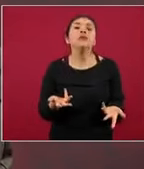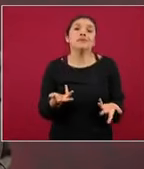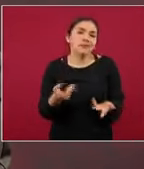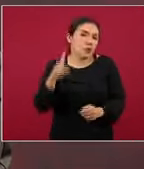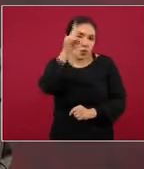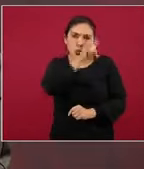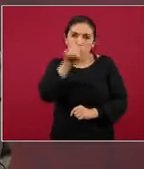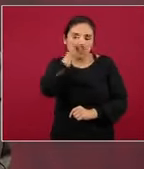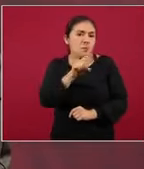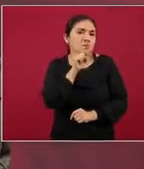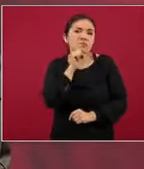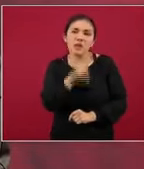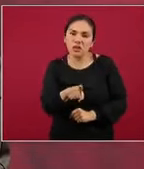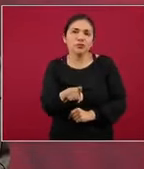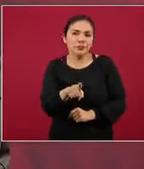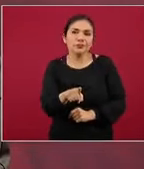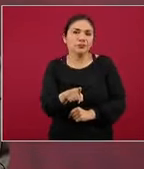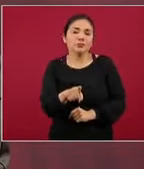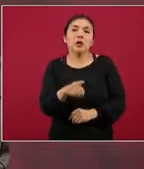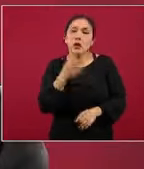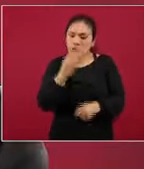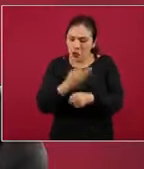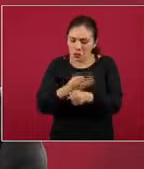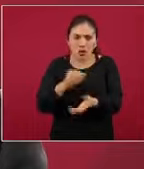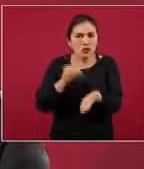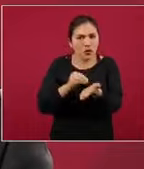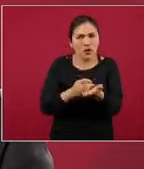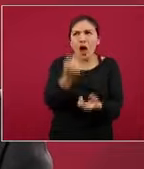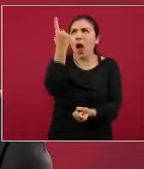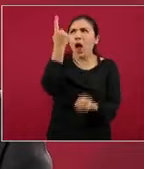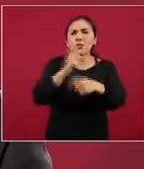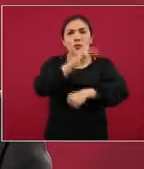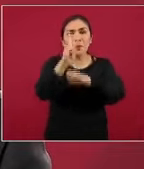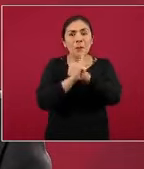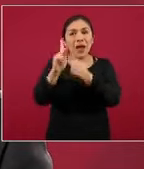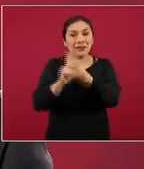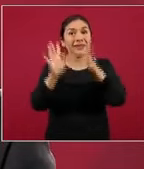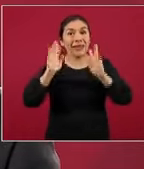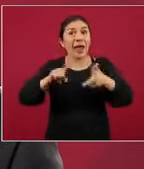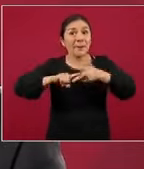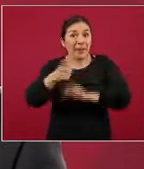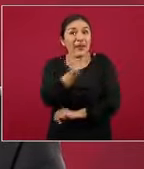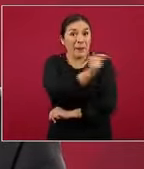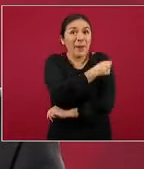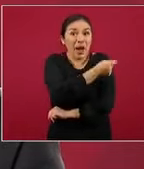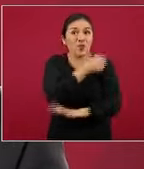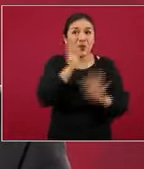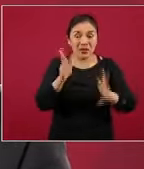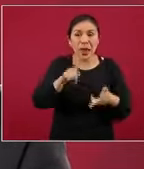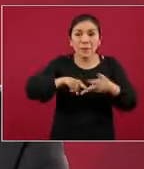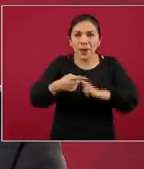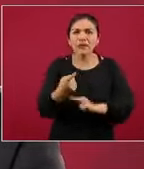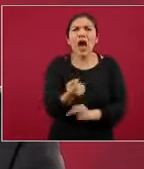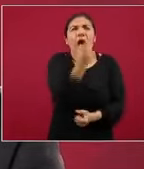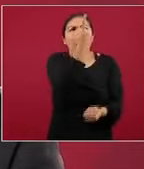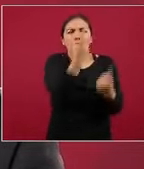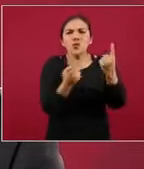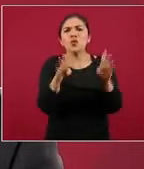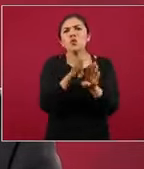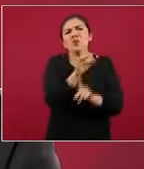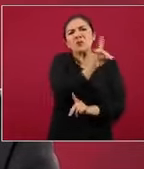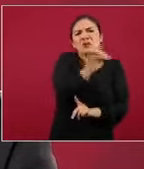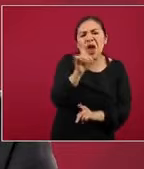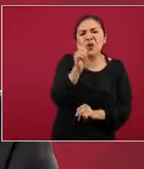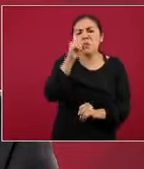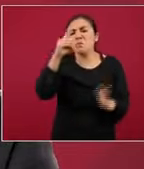las recomendaciones son las mismas. Aún ahora, algunos países ya empezaron sus programas de vacunación y aunque ya tienen algunas centenas o